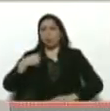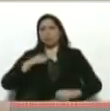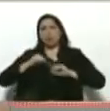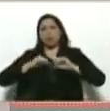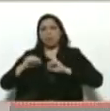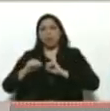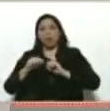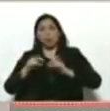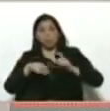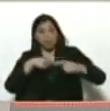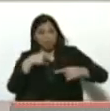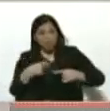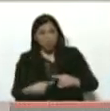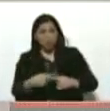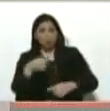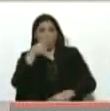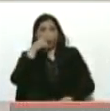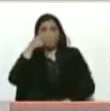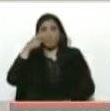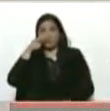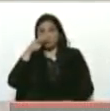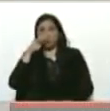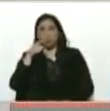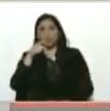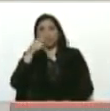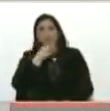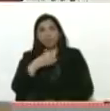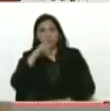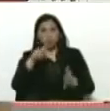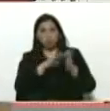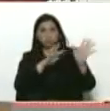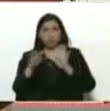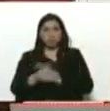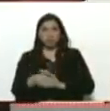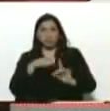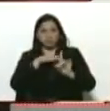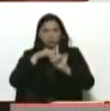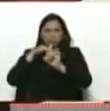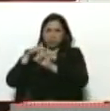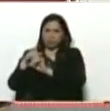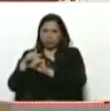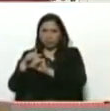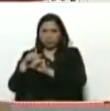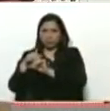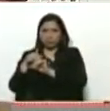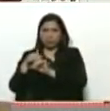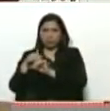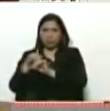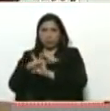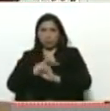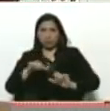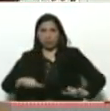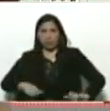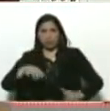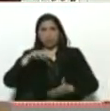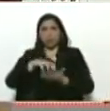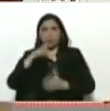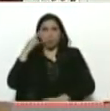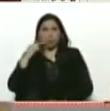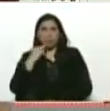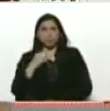para acá, toma de fuertes militares en diciembre del 2019, atacan un fuerte militar en el Estado Bolívar.